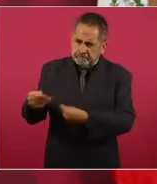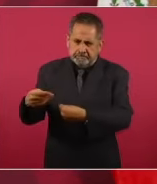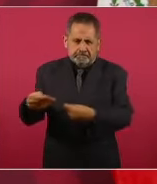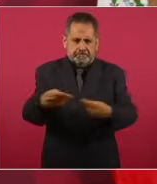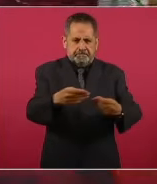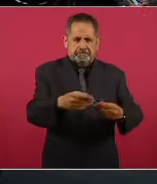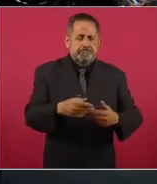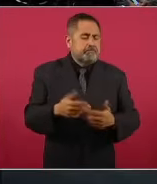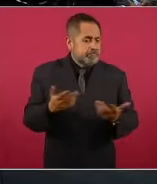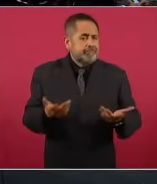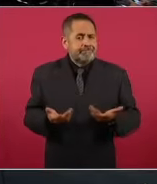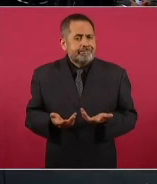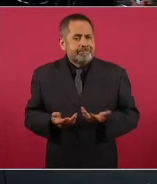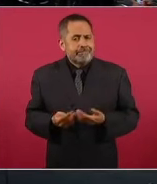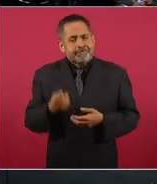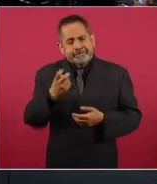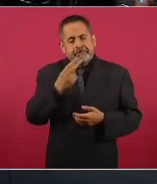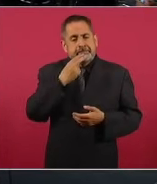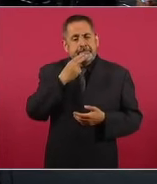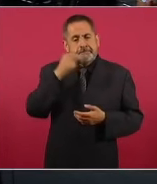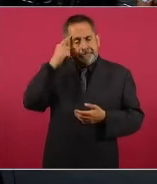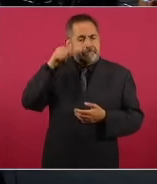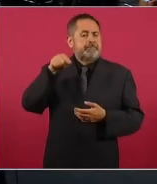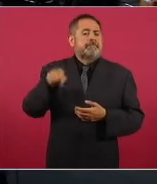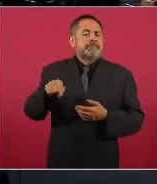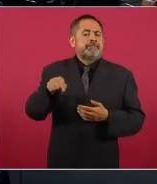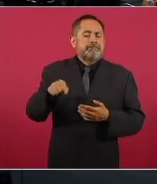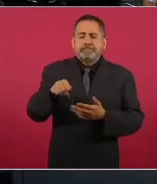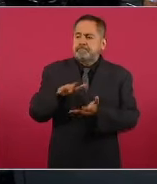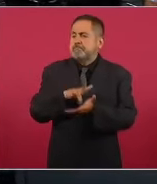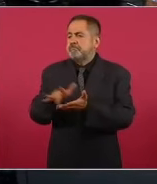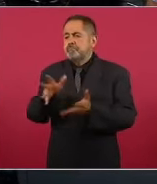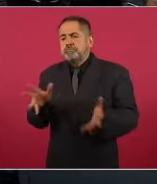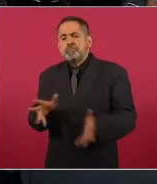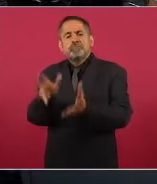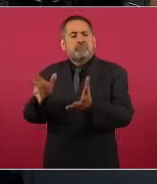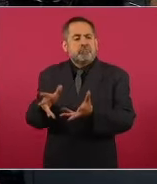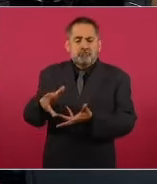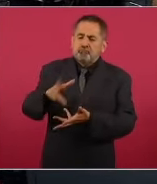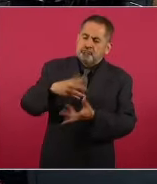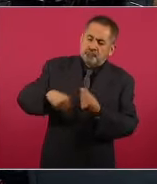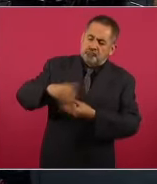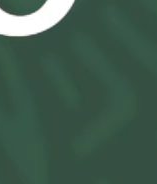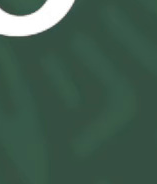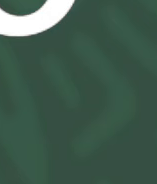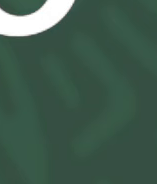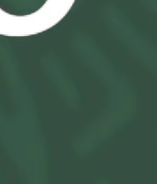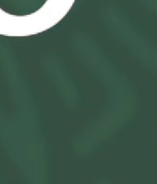precisamente para impulsar la autosuficiencia.